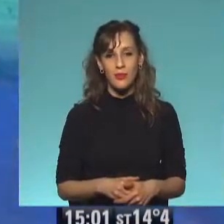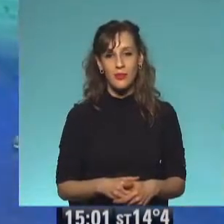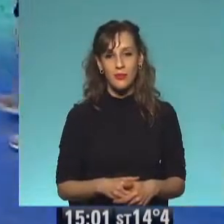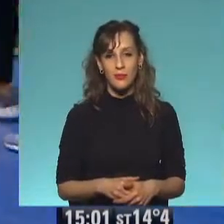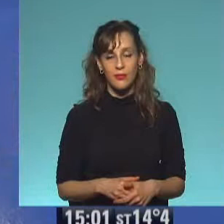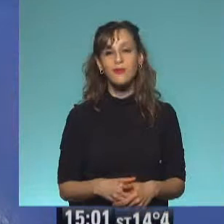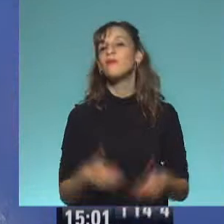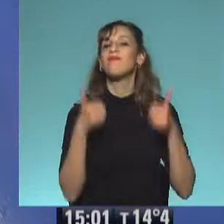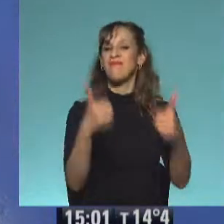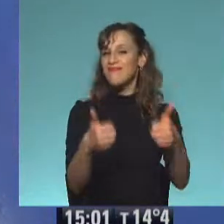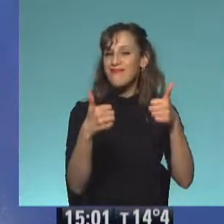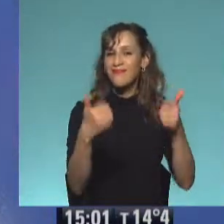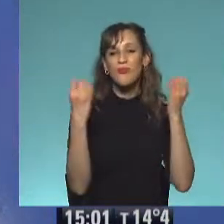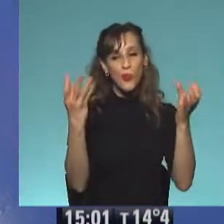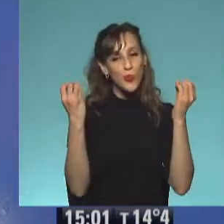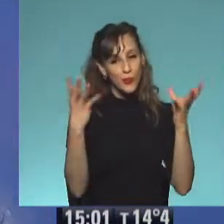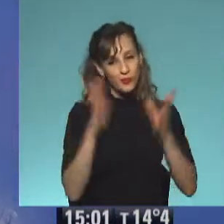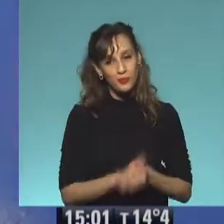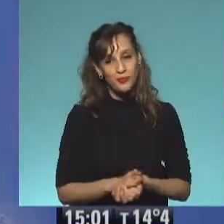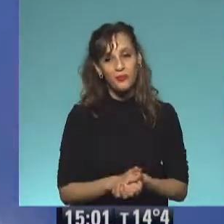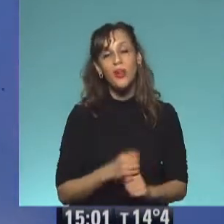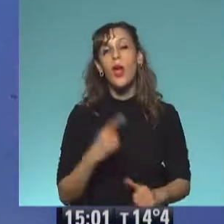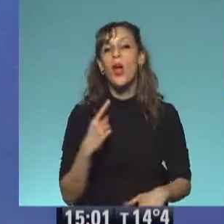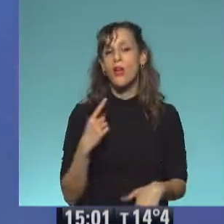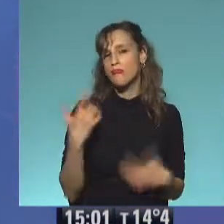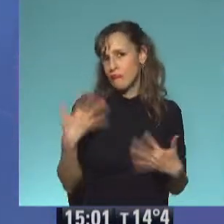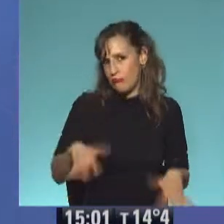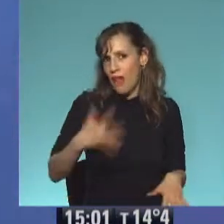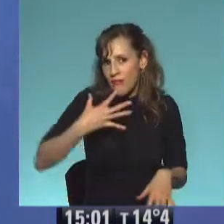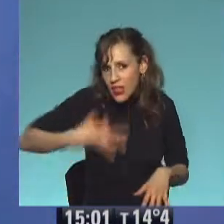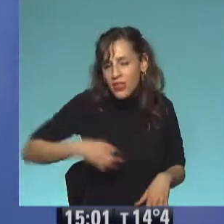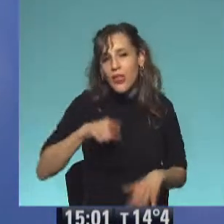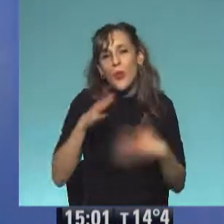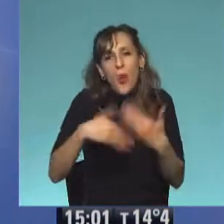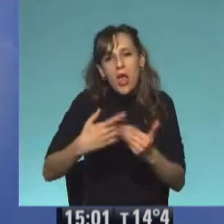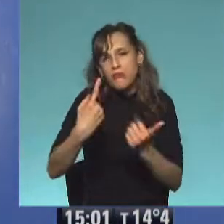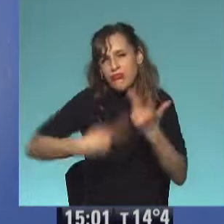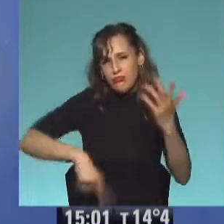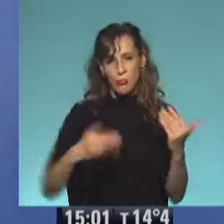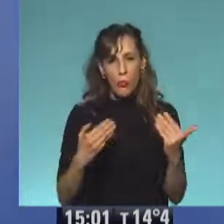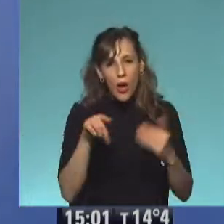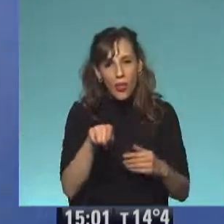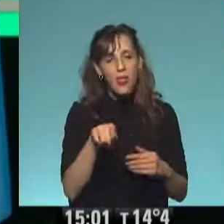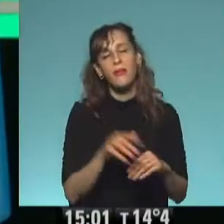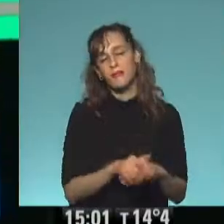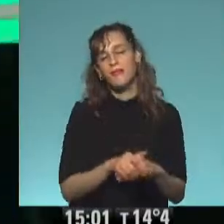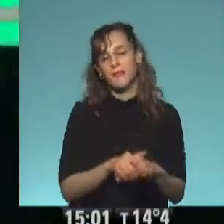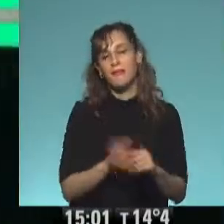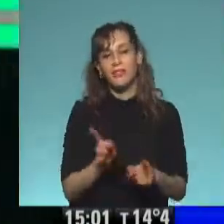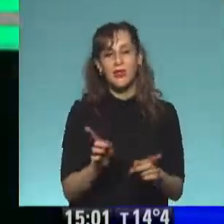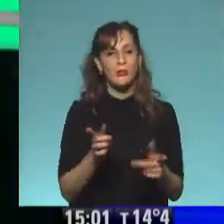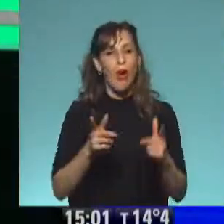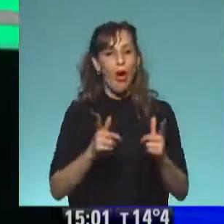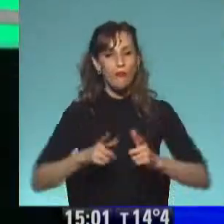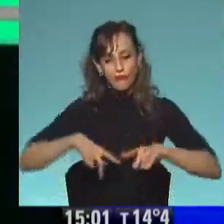son muy bien y tenemos un montón de variantes para hacer y para invitar a jugar a alguien